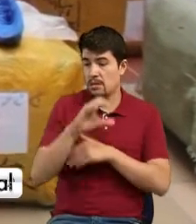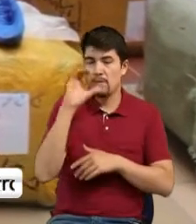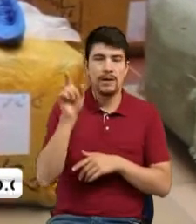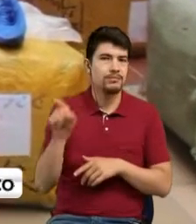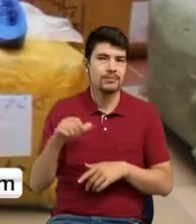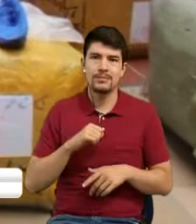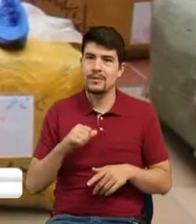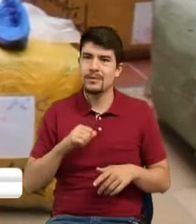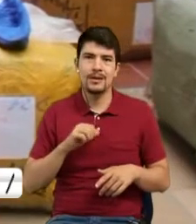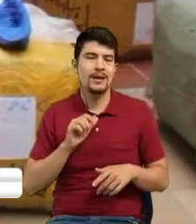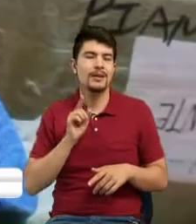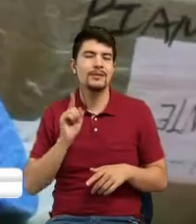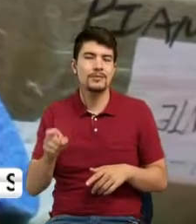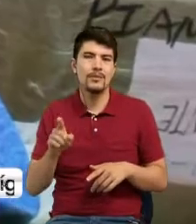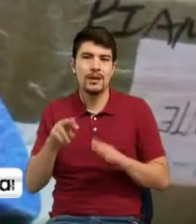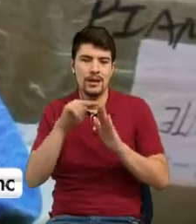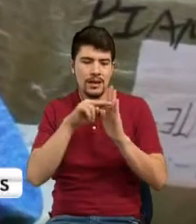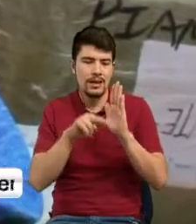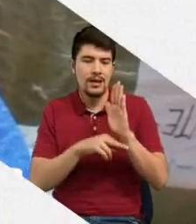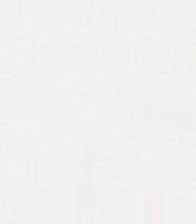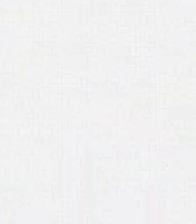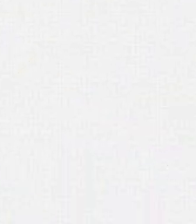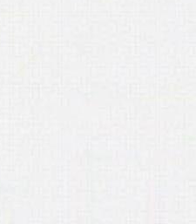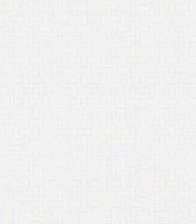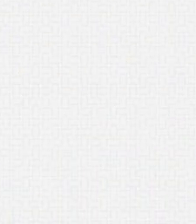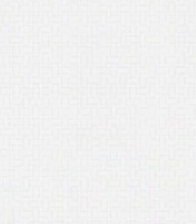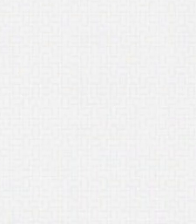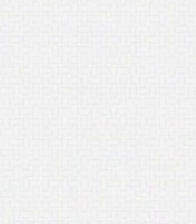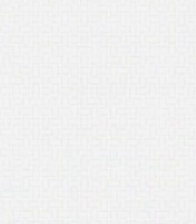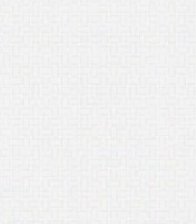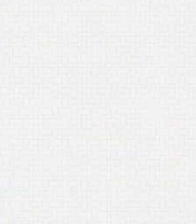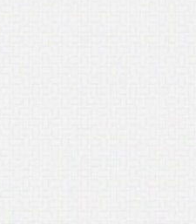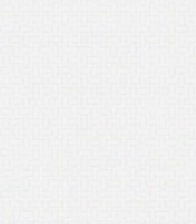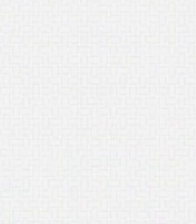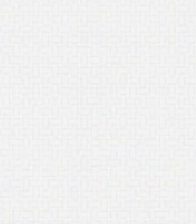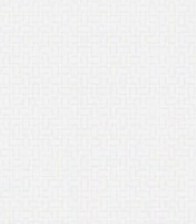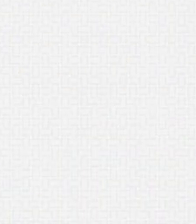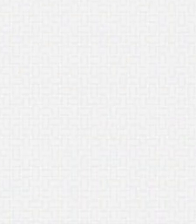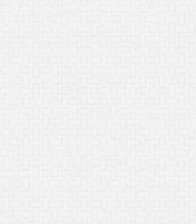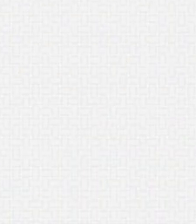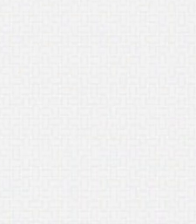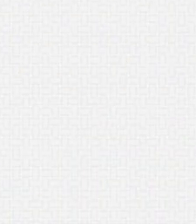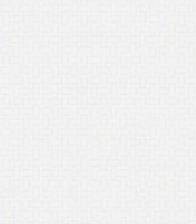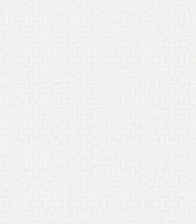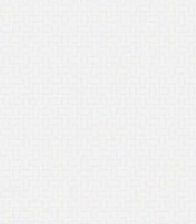no cumplir con los reglamentos técnicos de etiquetado. Canaltro.com